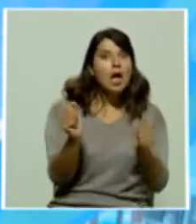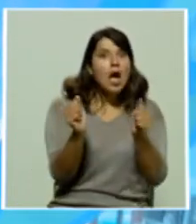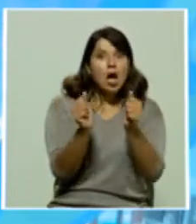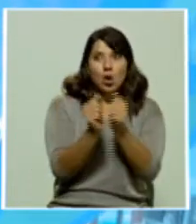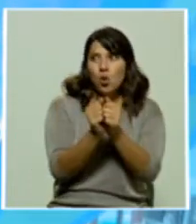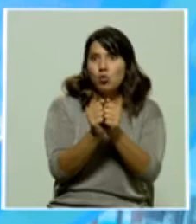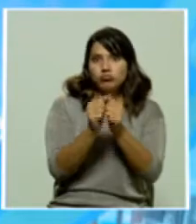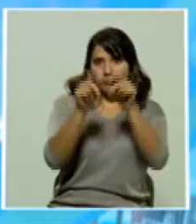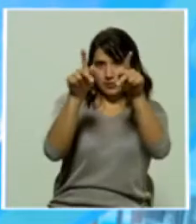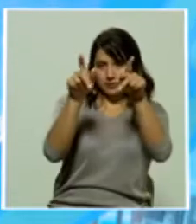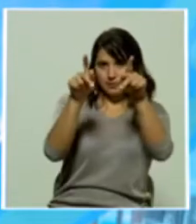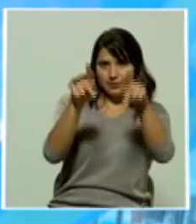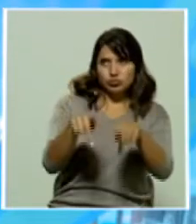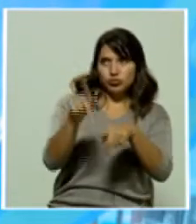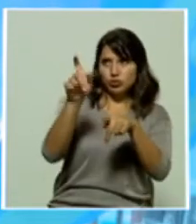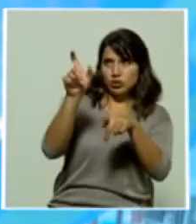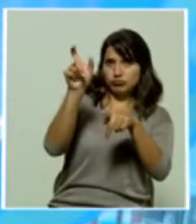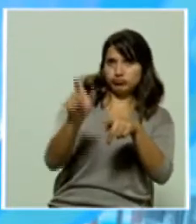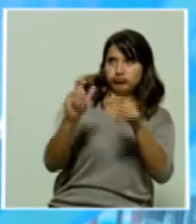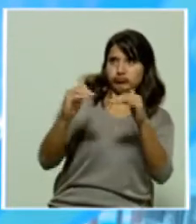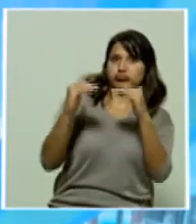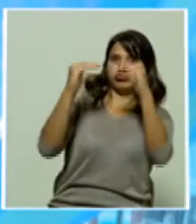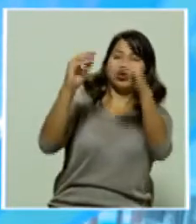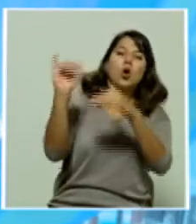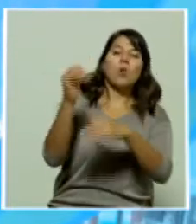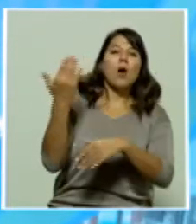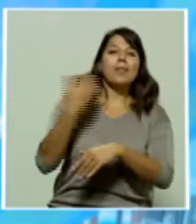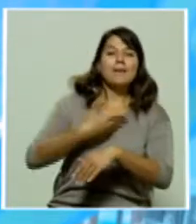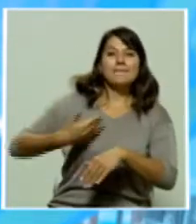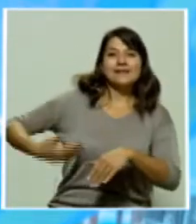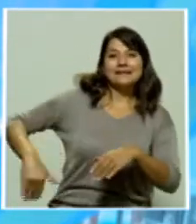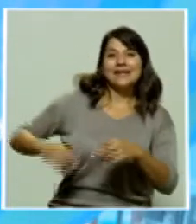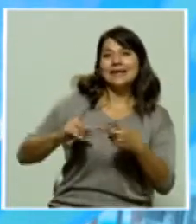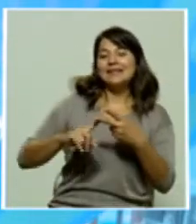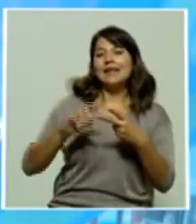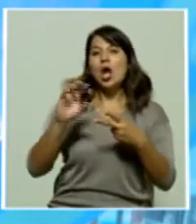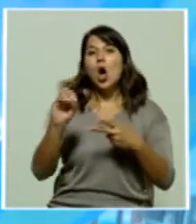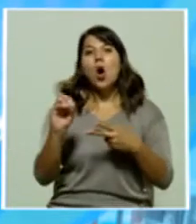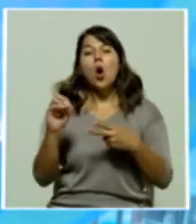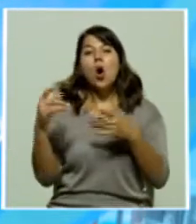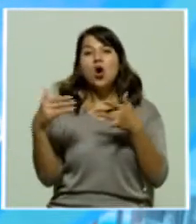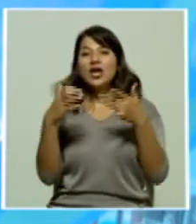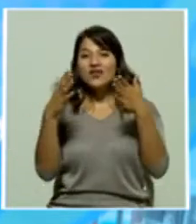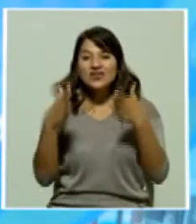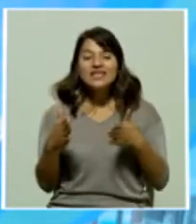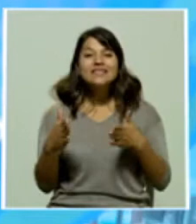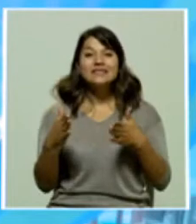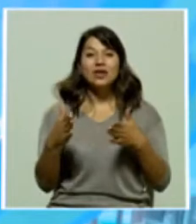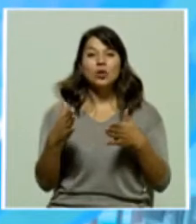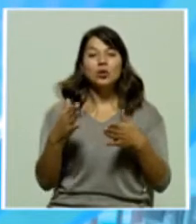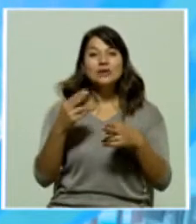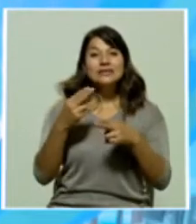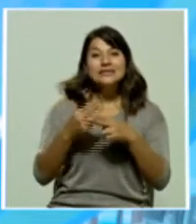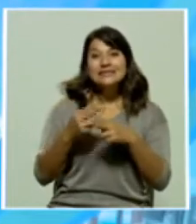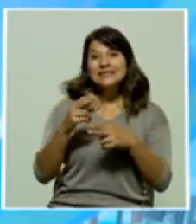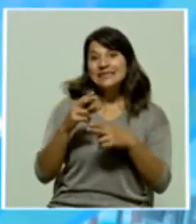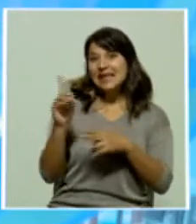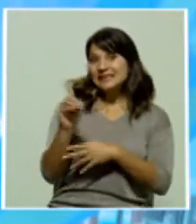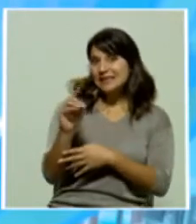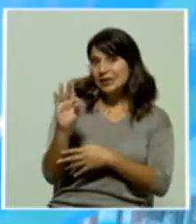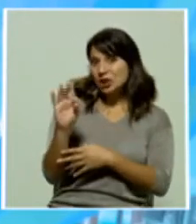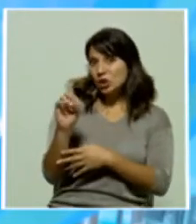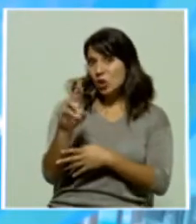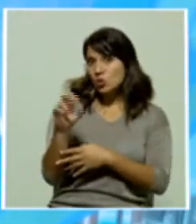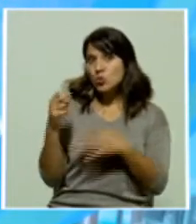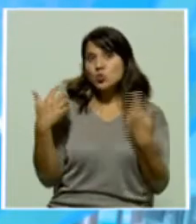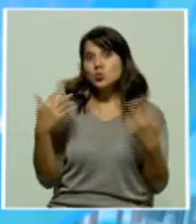Andrés Pastrana, la congresista Consuelo González o el guerrillero y sicario Yesid Torres es muy